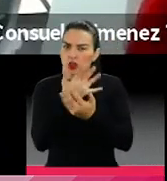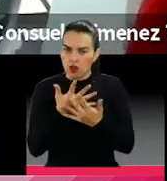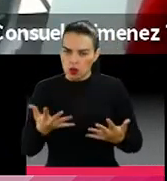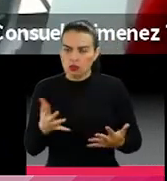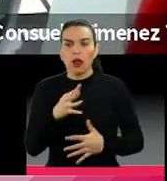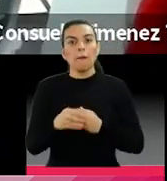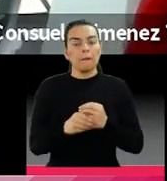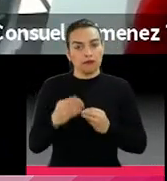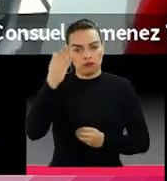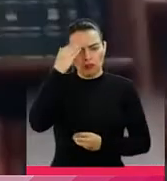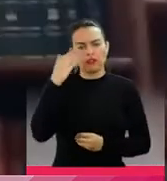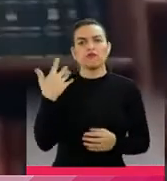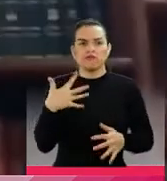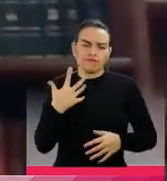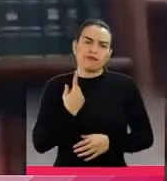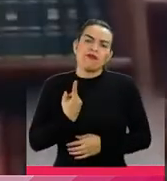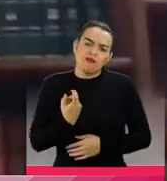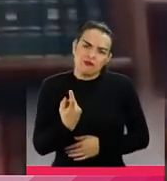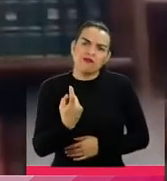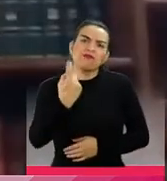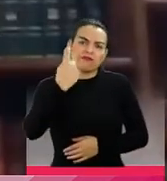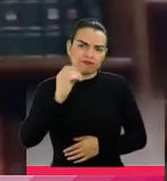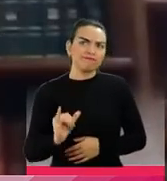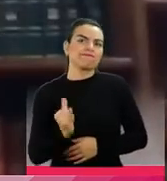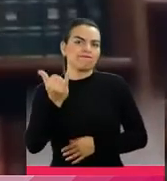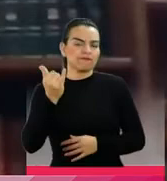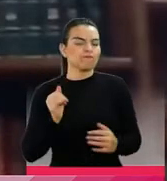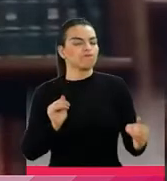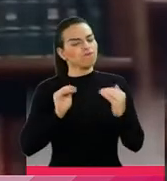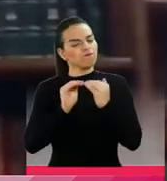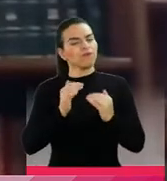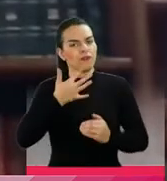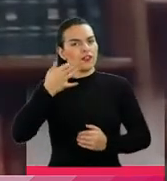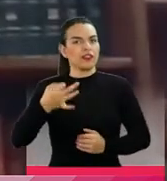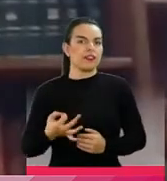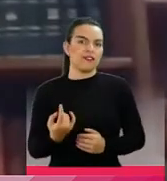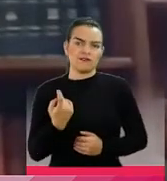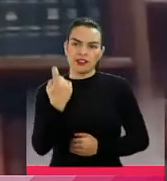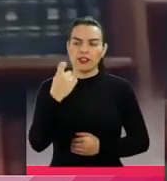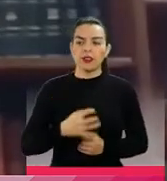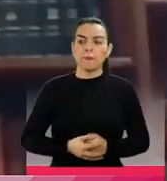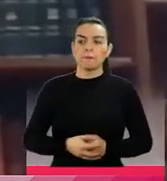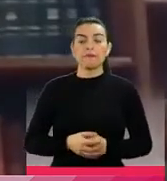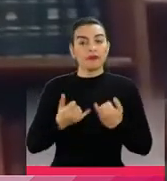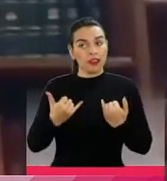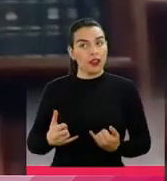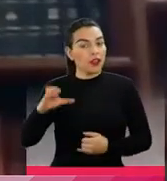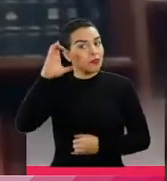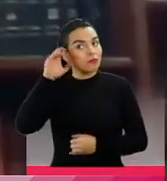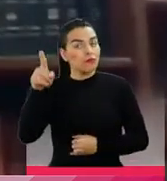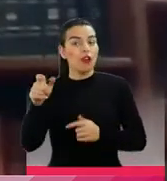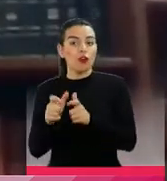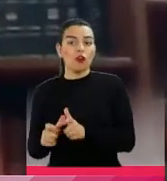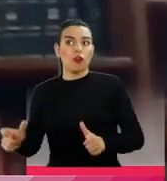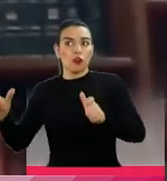una verdadera equidad en la actualidad en el congreso de la república hay 54 mujeres